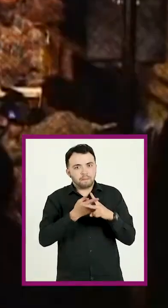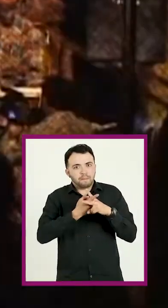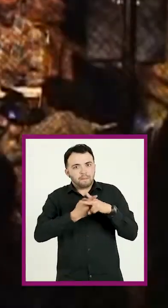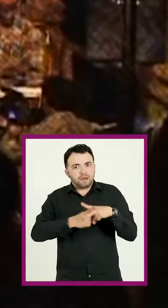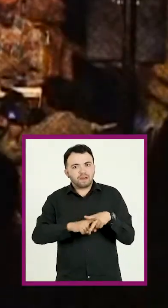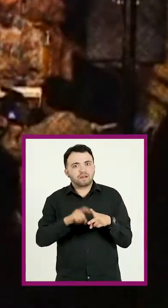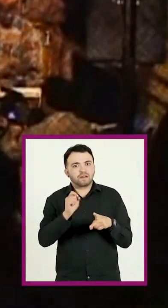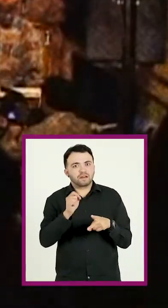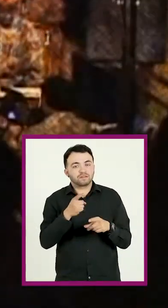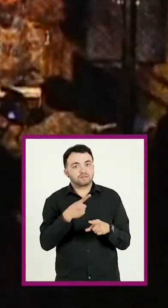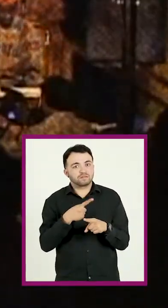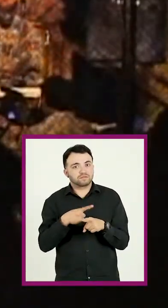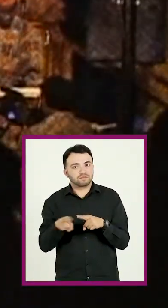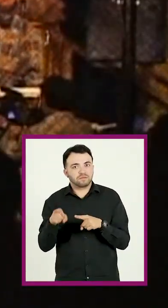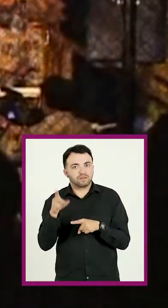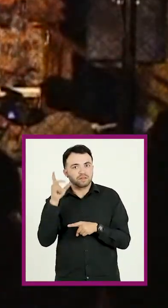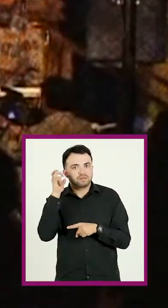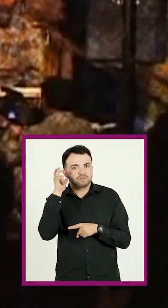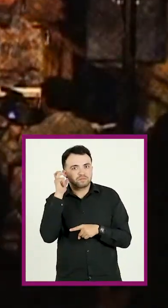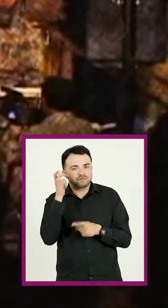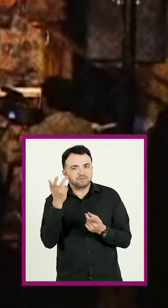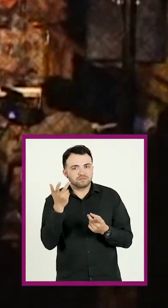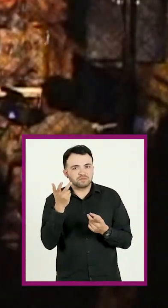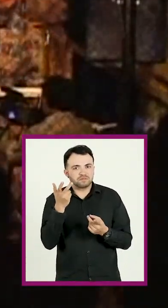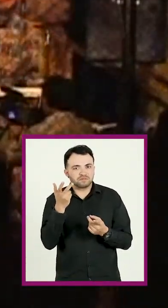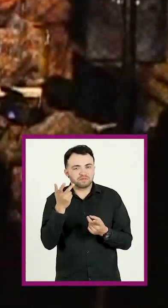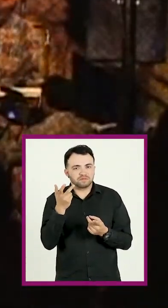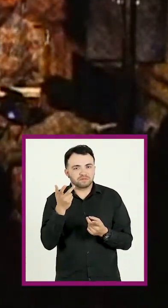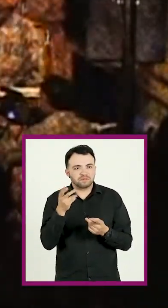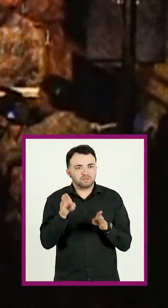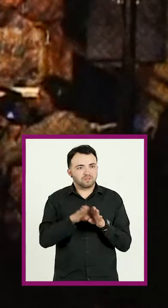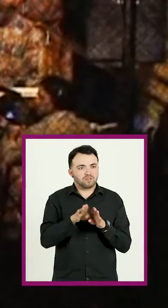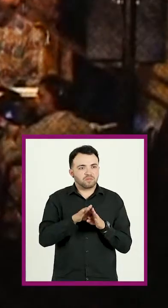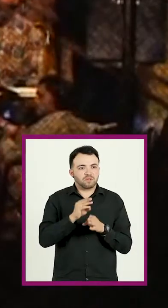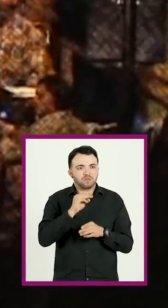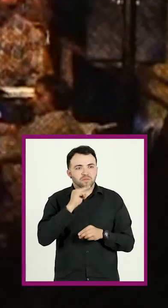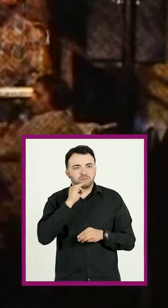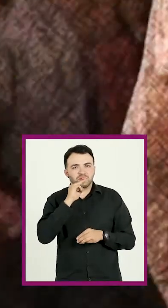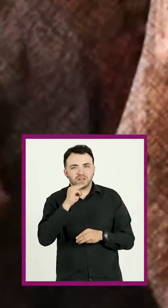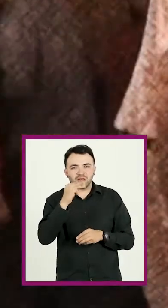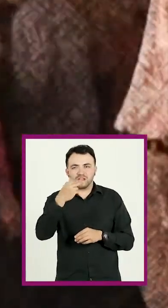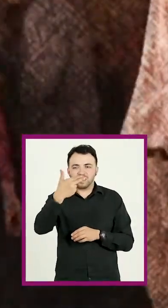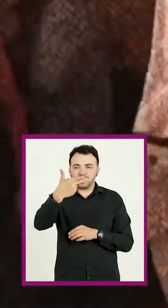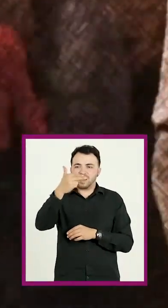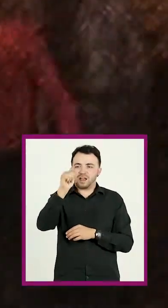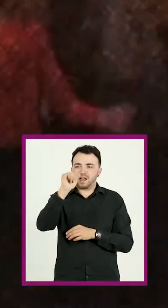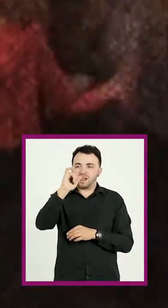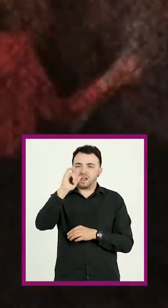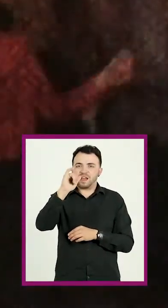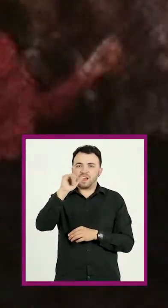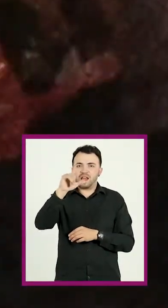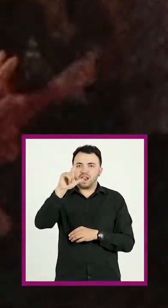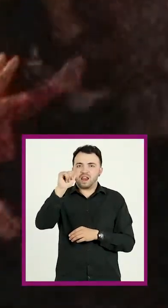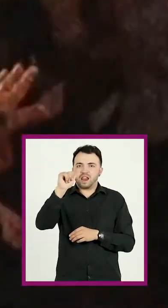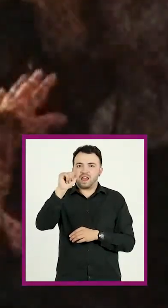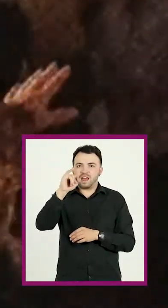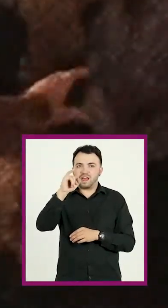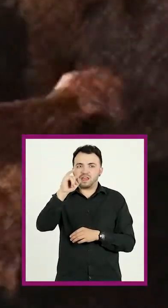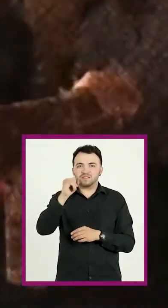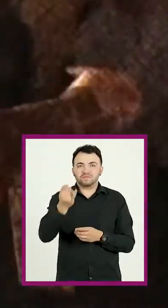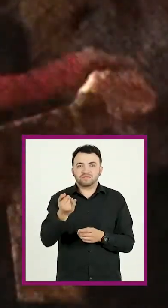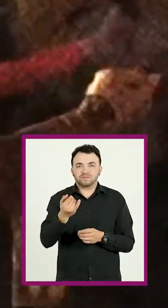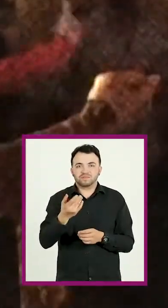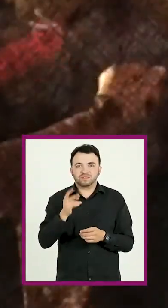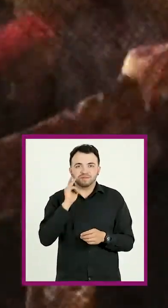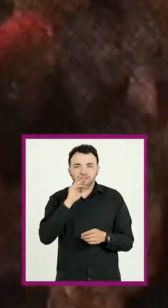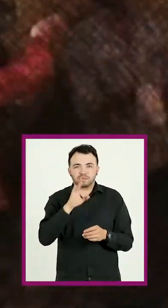Life que hacía estas fusiones, y precisamente Ete Mensah fue conocido como el rey del High Life, y llegó a